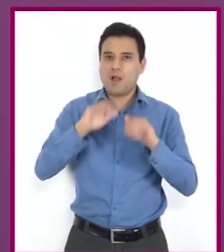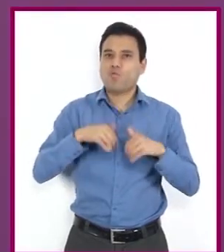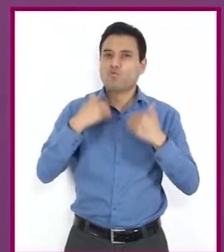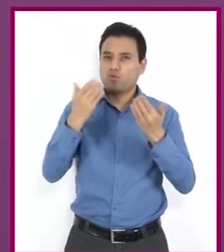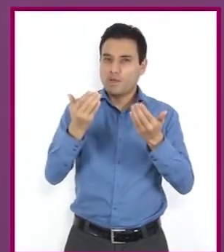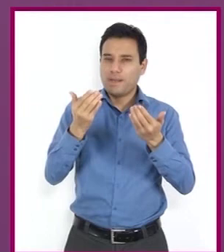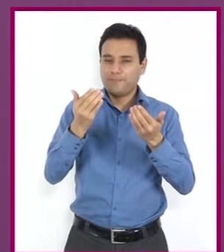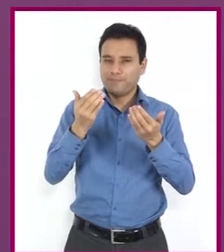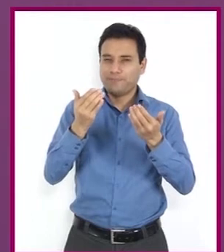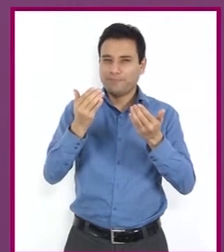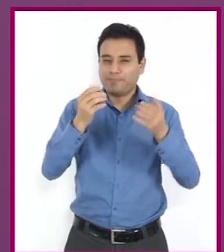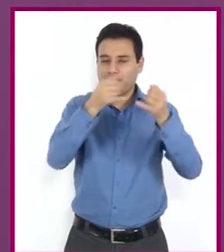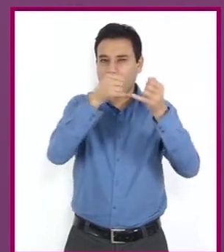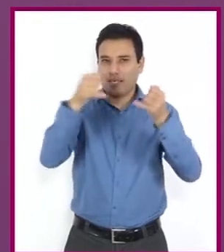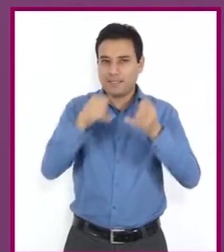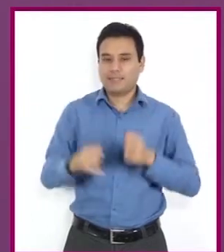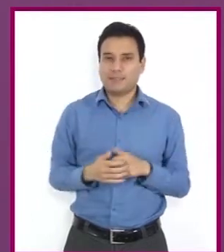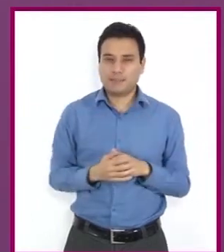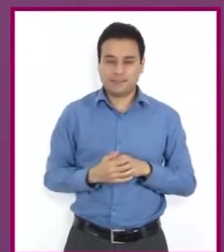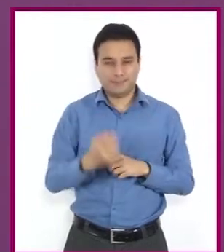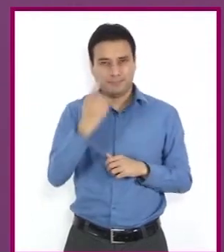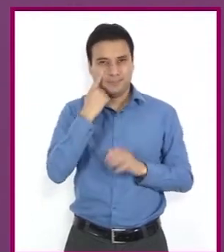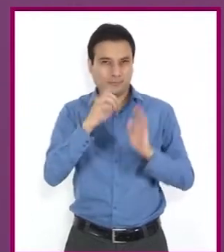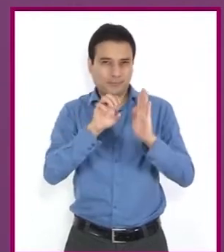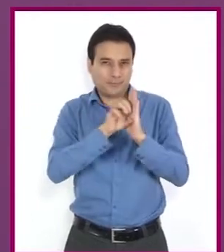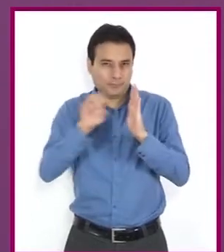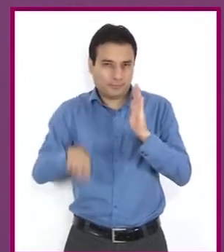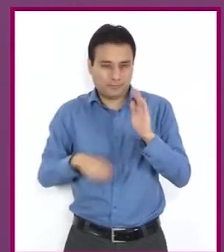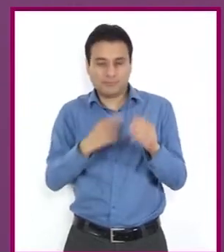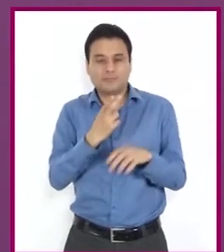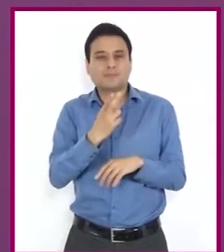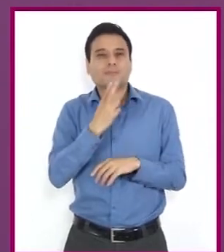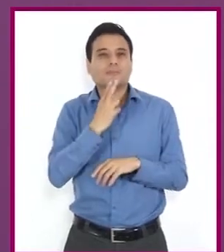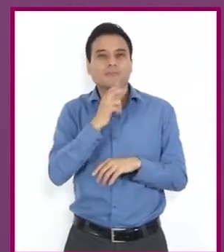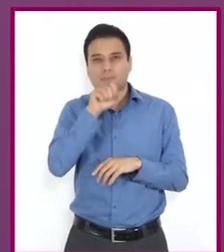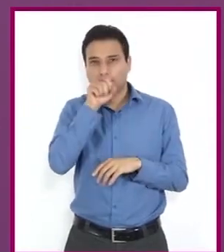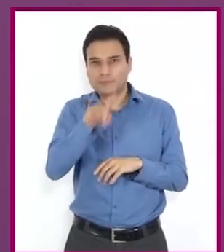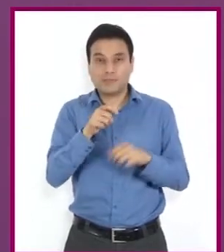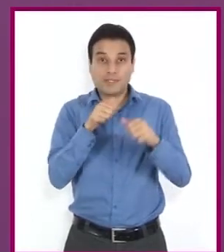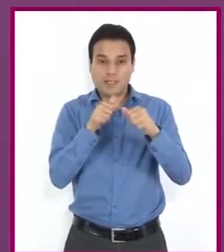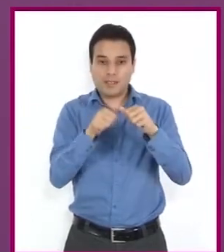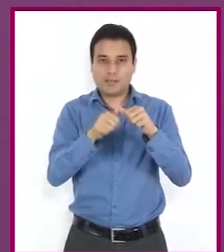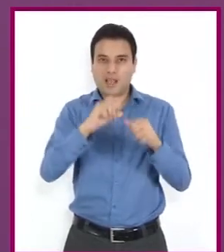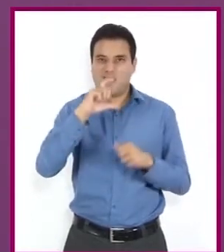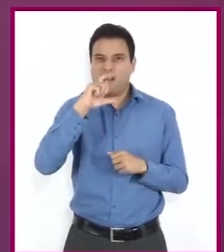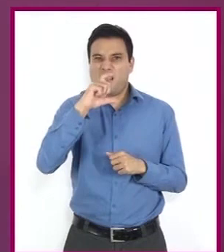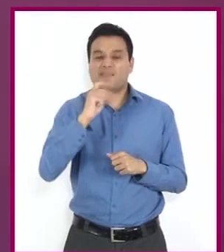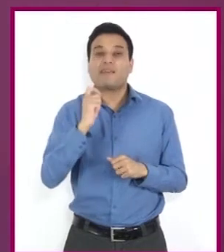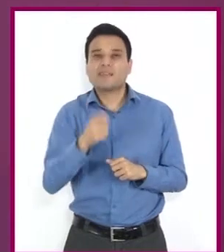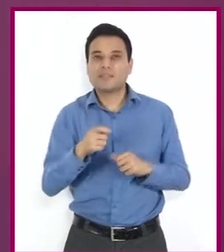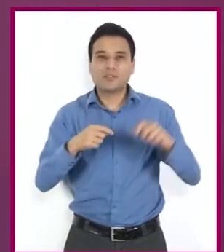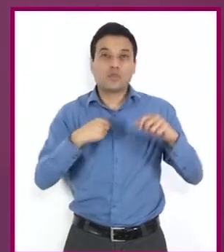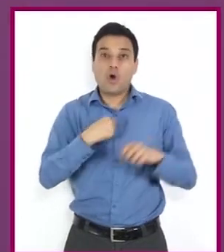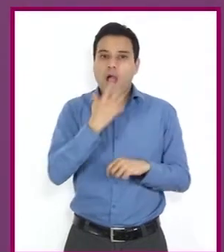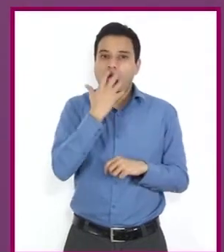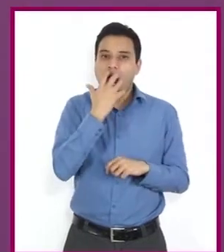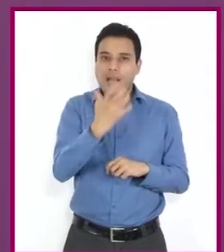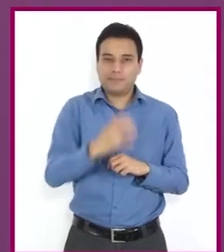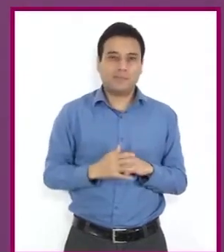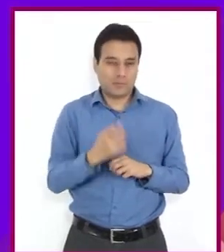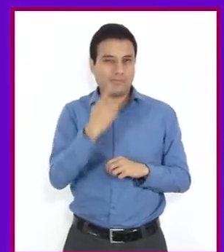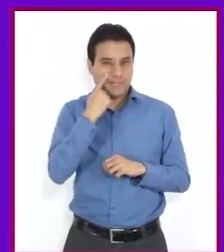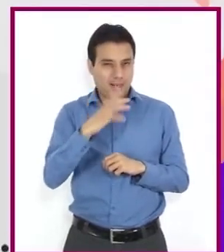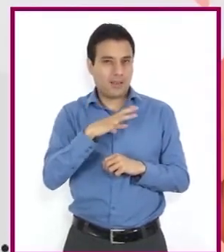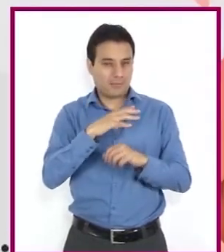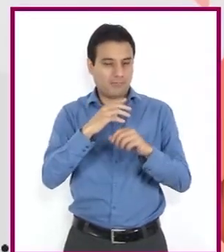Otro recurso es el uso de mayúsculas, que puede significar que se está gritando. Pero aún hay más. Veamos lo